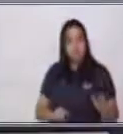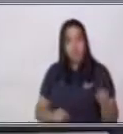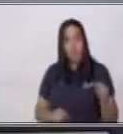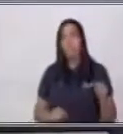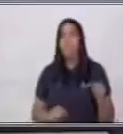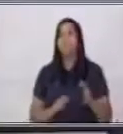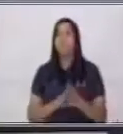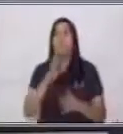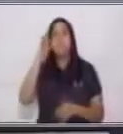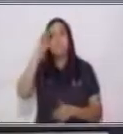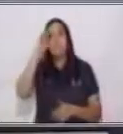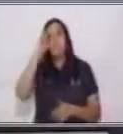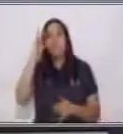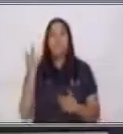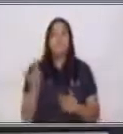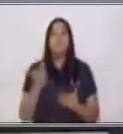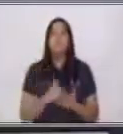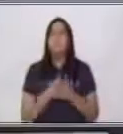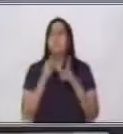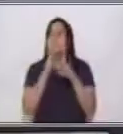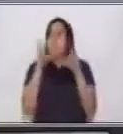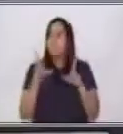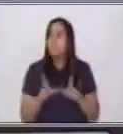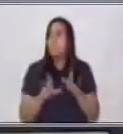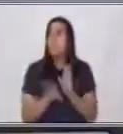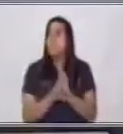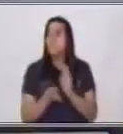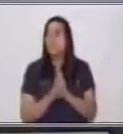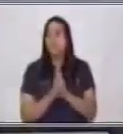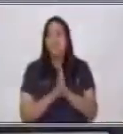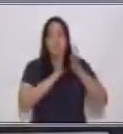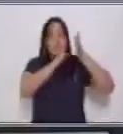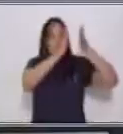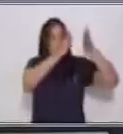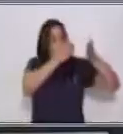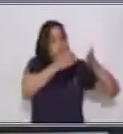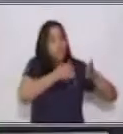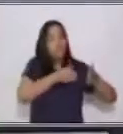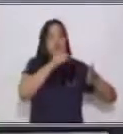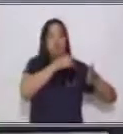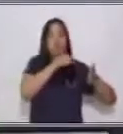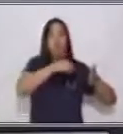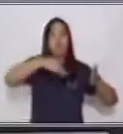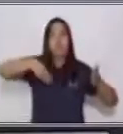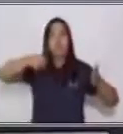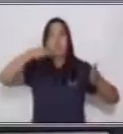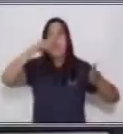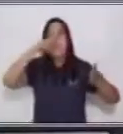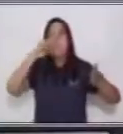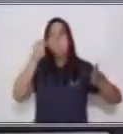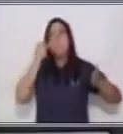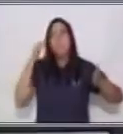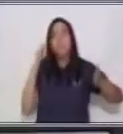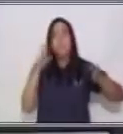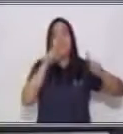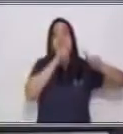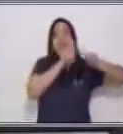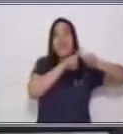Este renglón, todo lo multiplicamos dentro de 16. Este dentro de menos 16 y este dentro